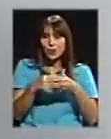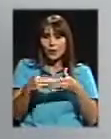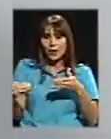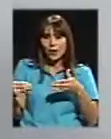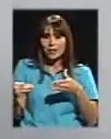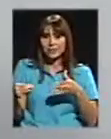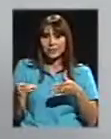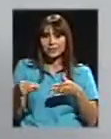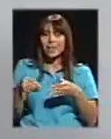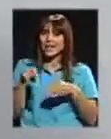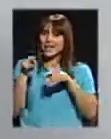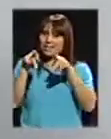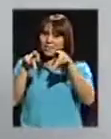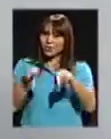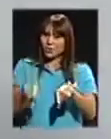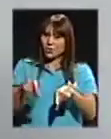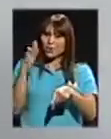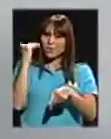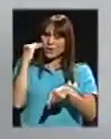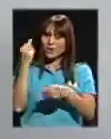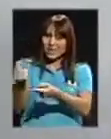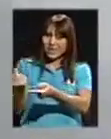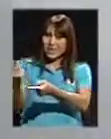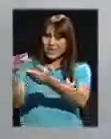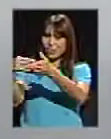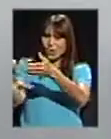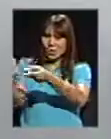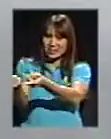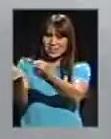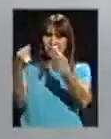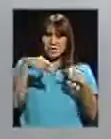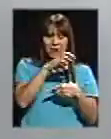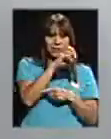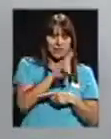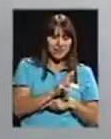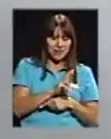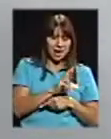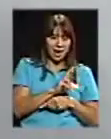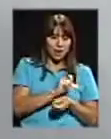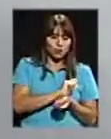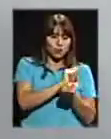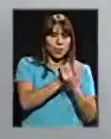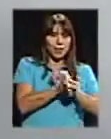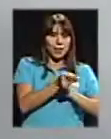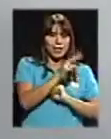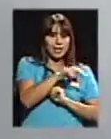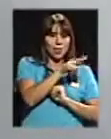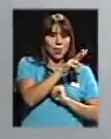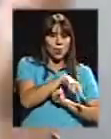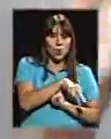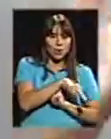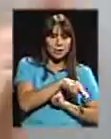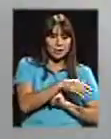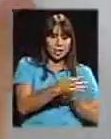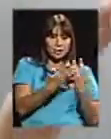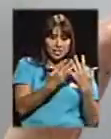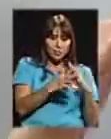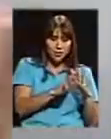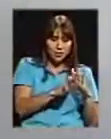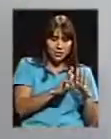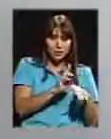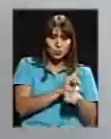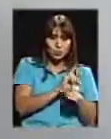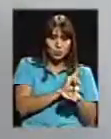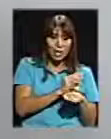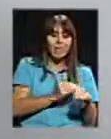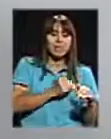dólares, convertirlos a colones, invertirlos en colones y después volverlos a convertir a dólares para sacarlos?